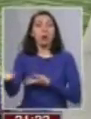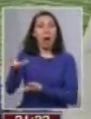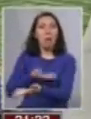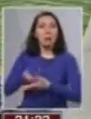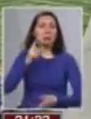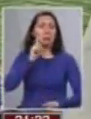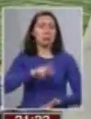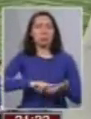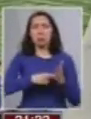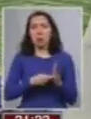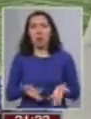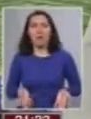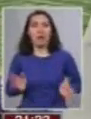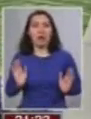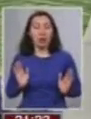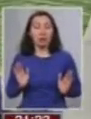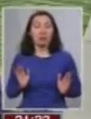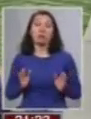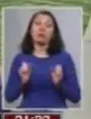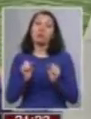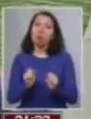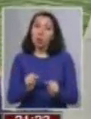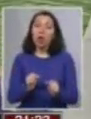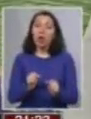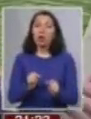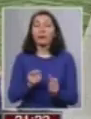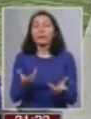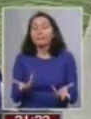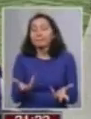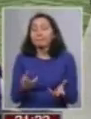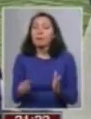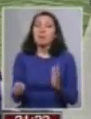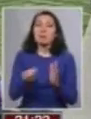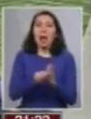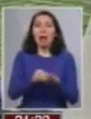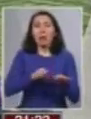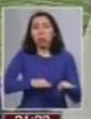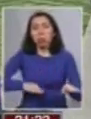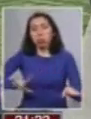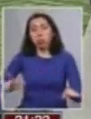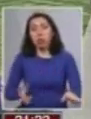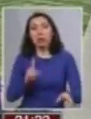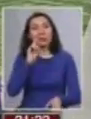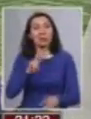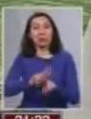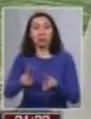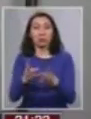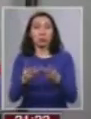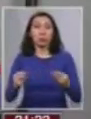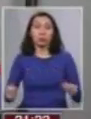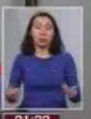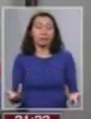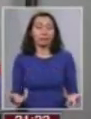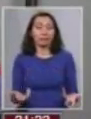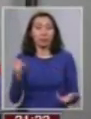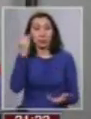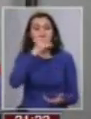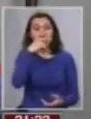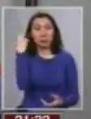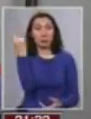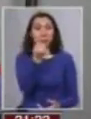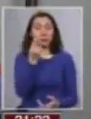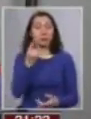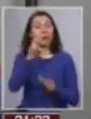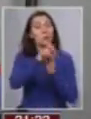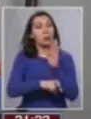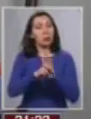ningún problema. Entonces, se puede generar un efecto rebote en que aumentaríamos la congestión y no solucionaríamos la contaminación. El proyecto también